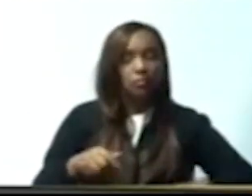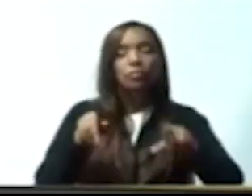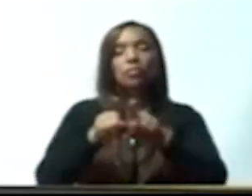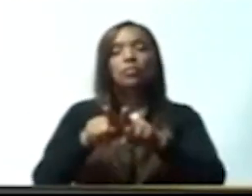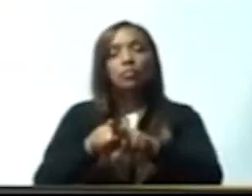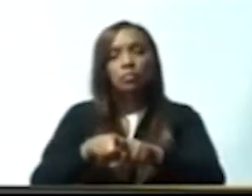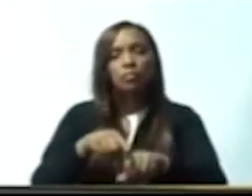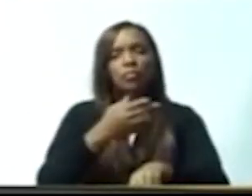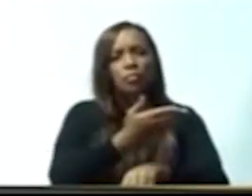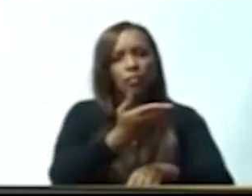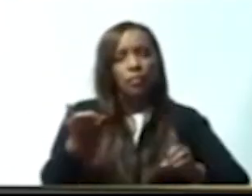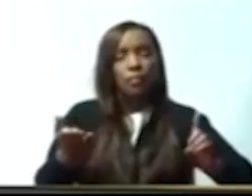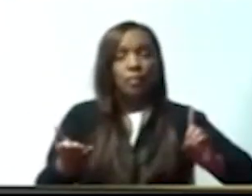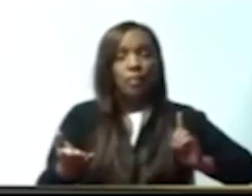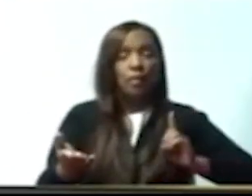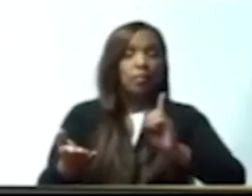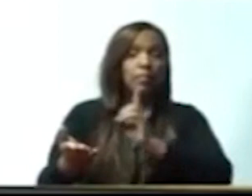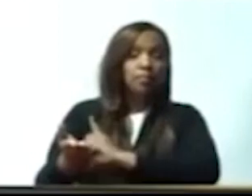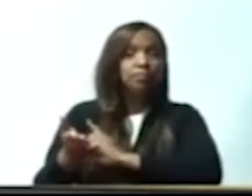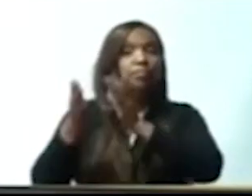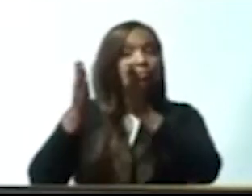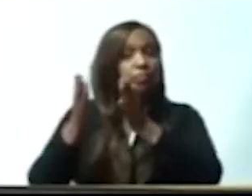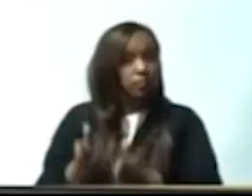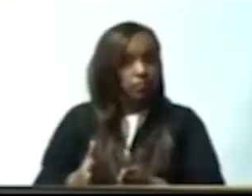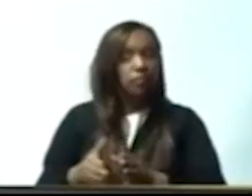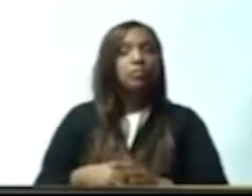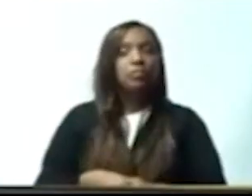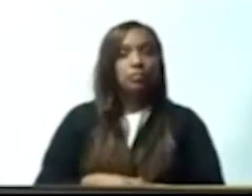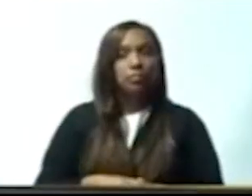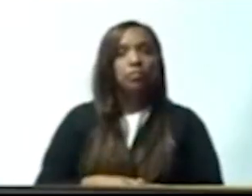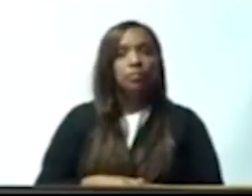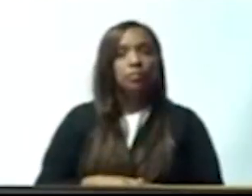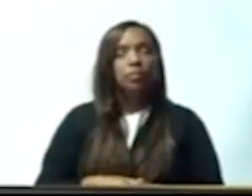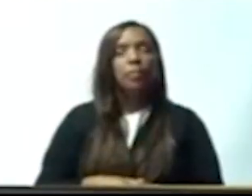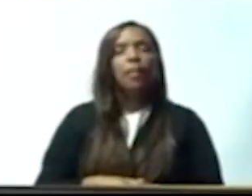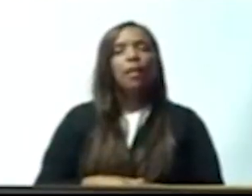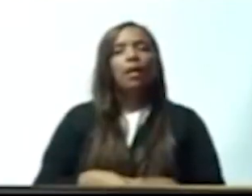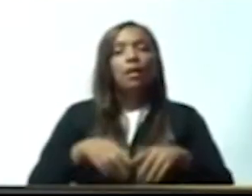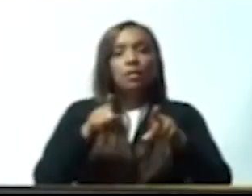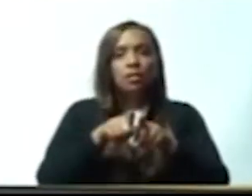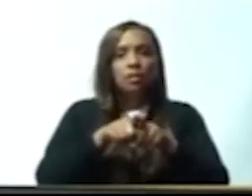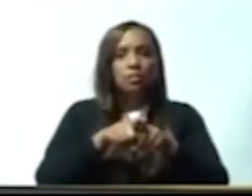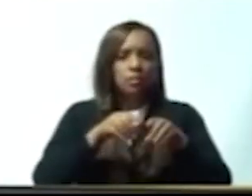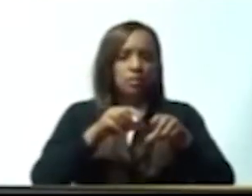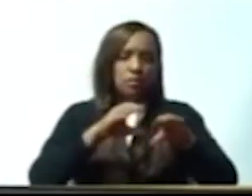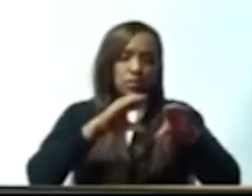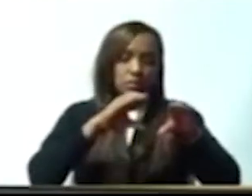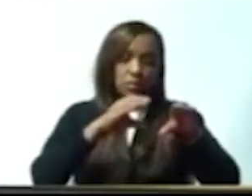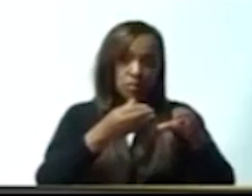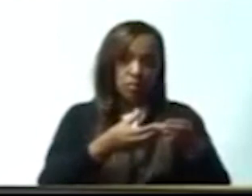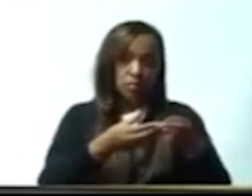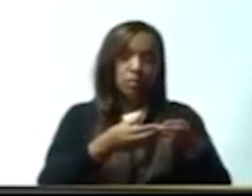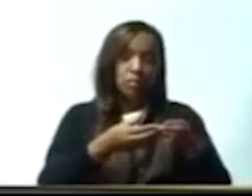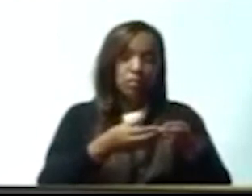y diputadas, pero en especial a los diputados de mi provincia Peravia, Julito Fulcar y a